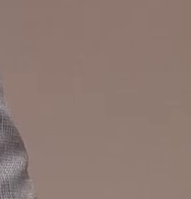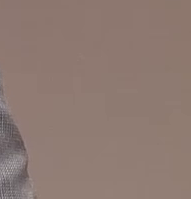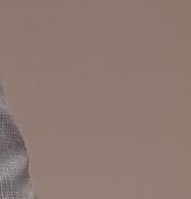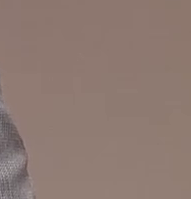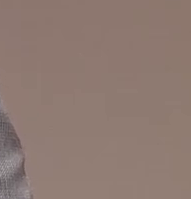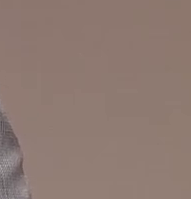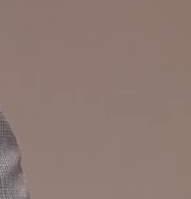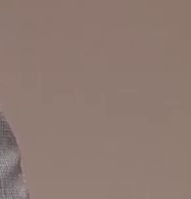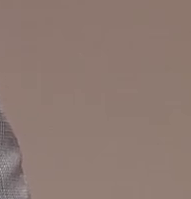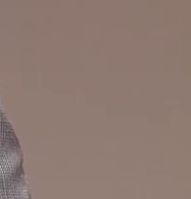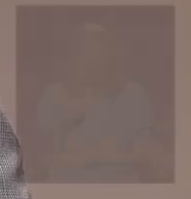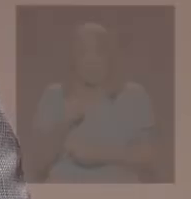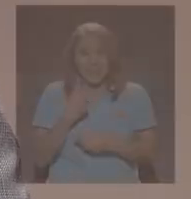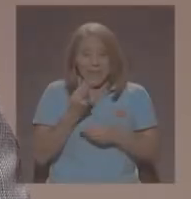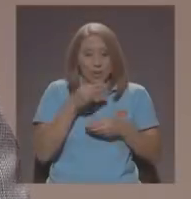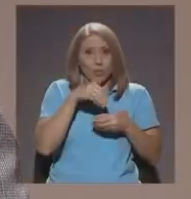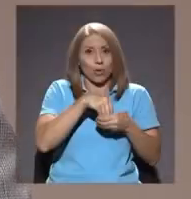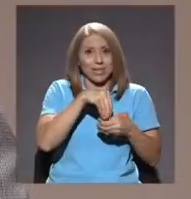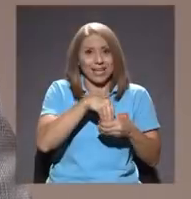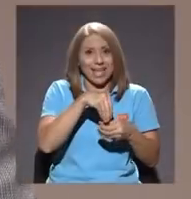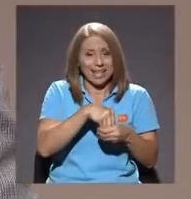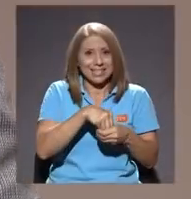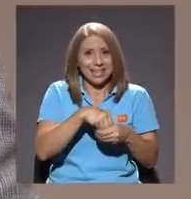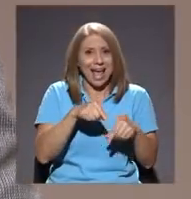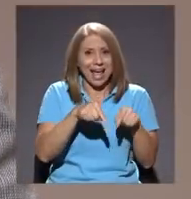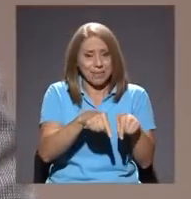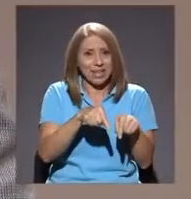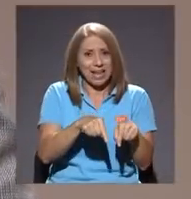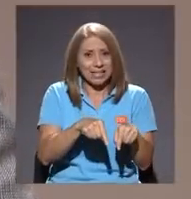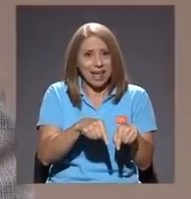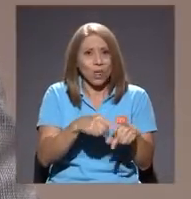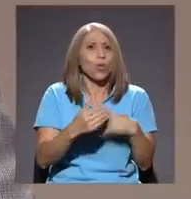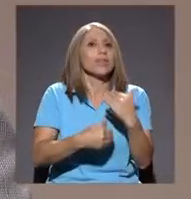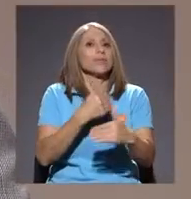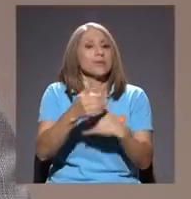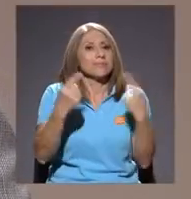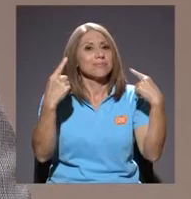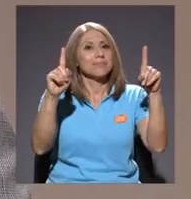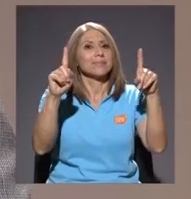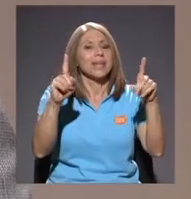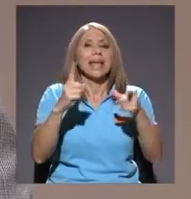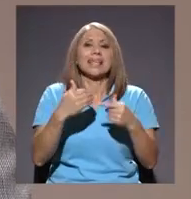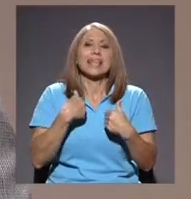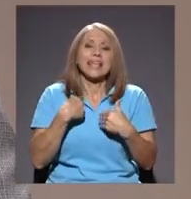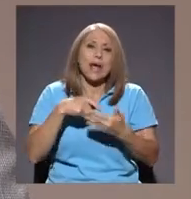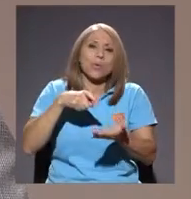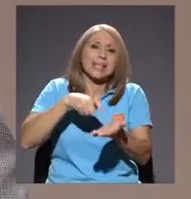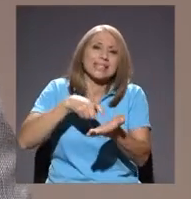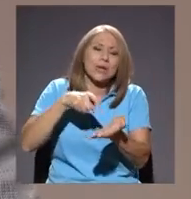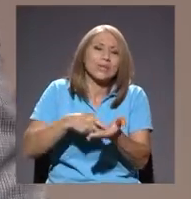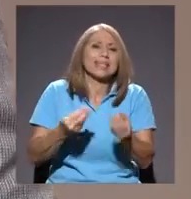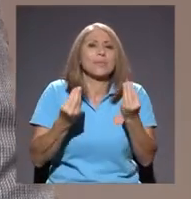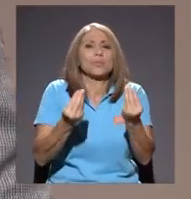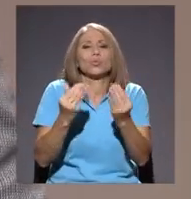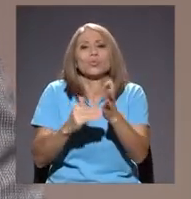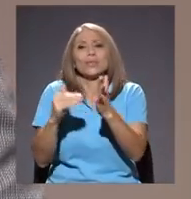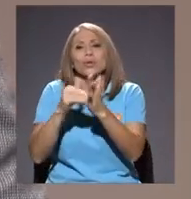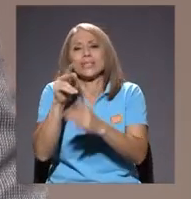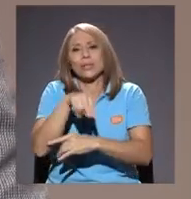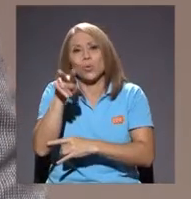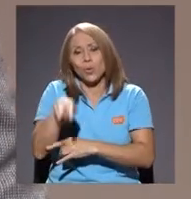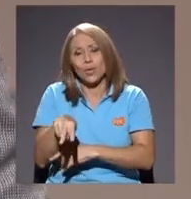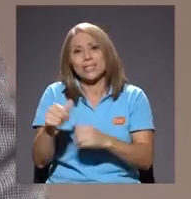la van a materializar y es que tenían unas deudas de decenas de miles de millones de colones con